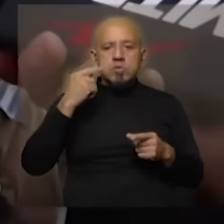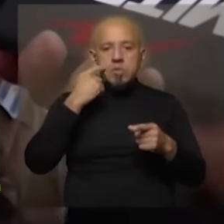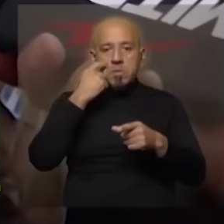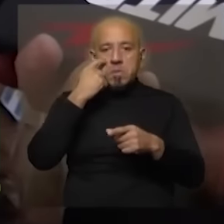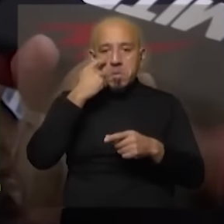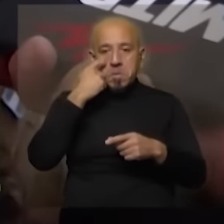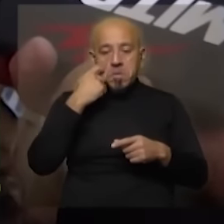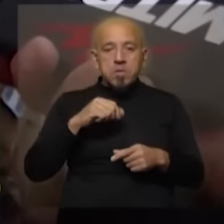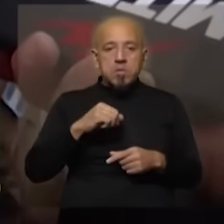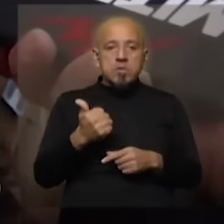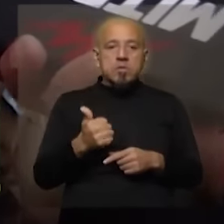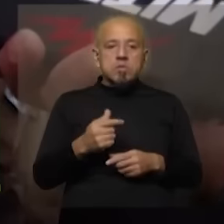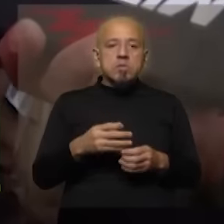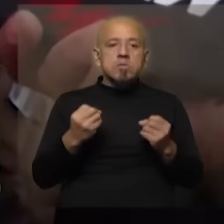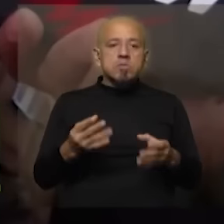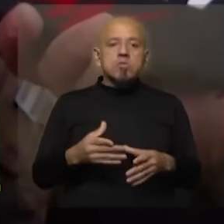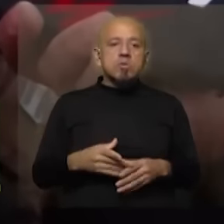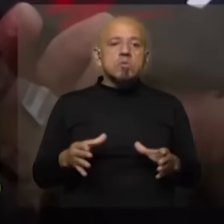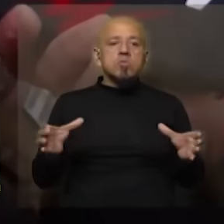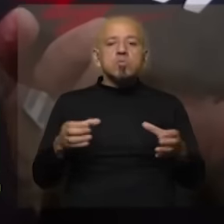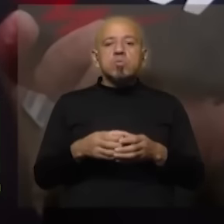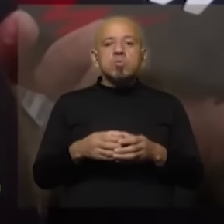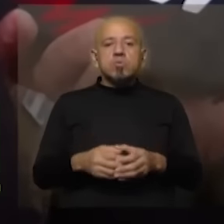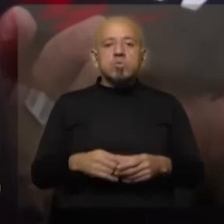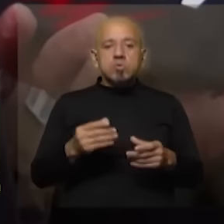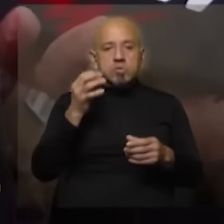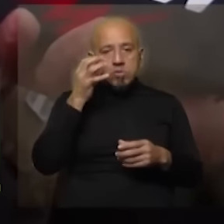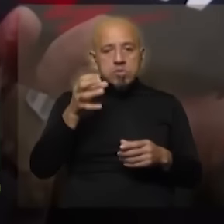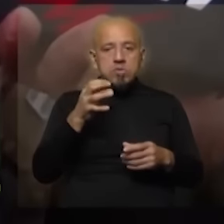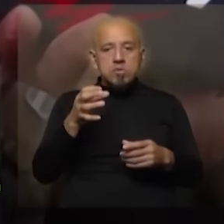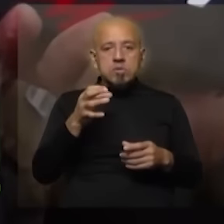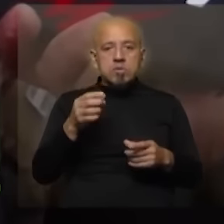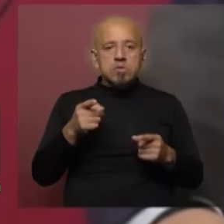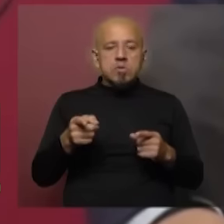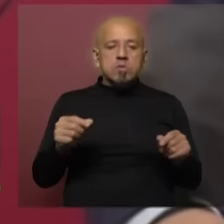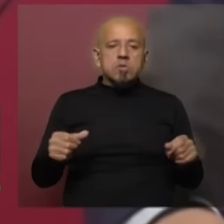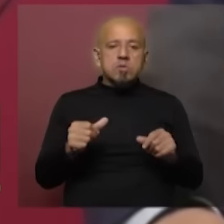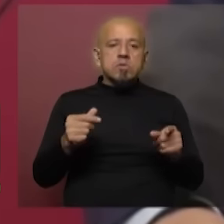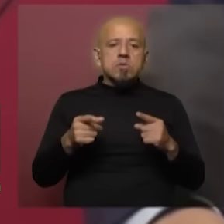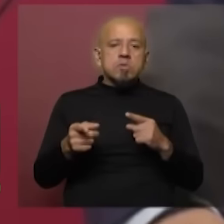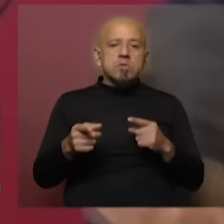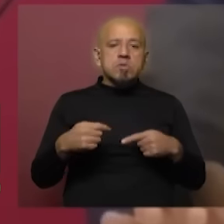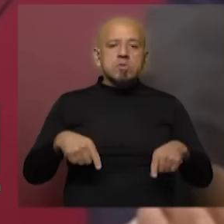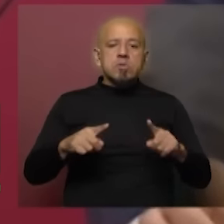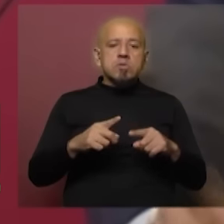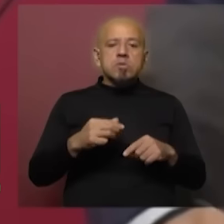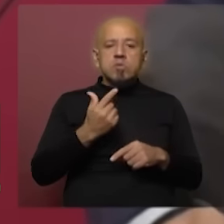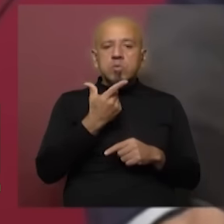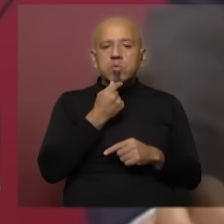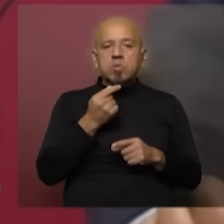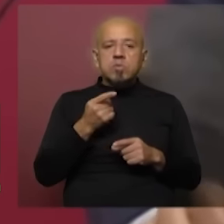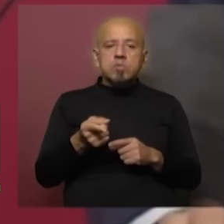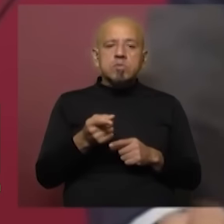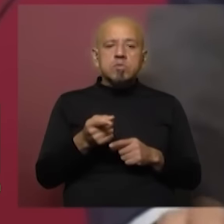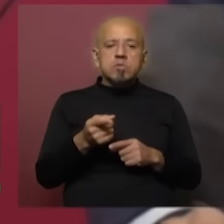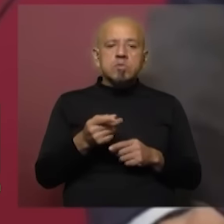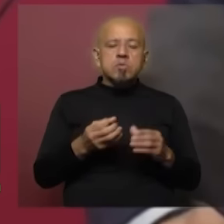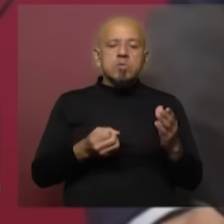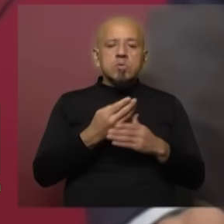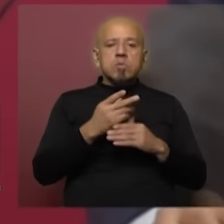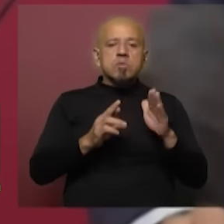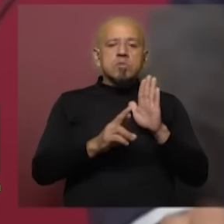la normalidad porque las bandas buscaron infundir el terror con sus últimas acciones. Mientras tanto, este jueves fue publicado el nuevo reglamento